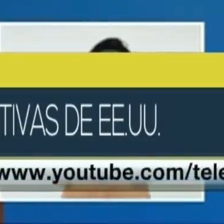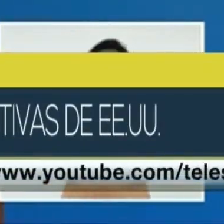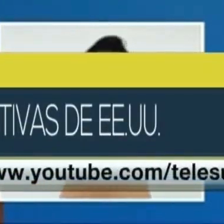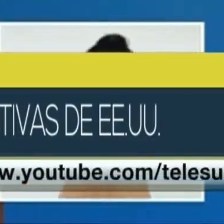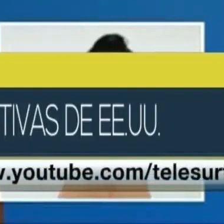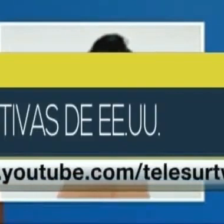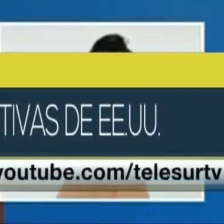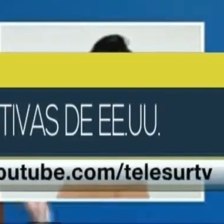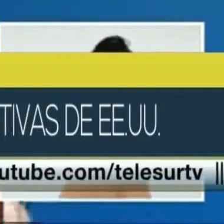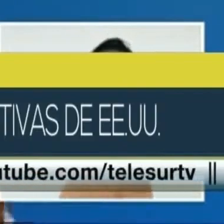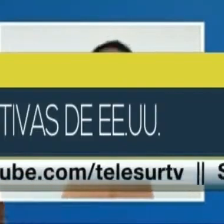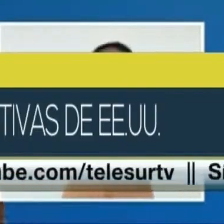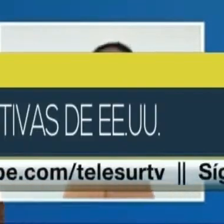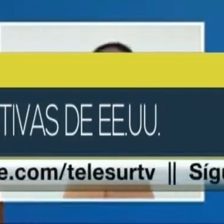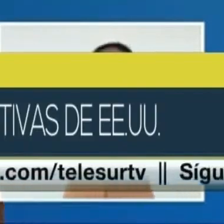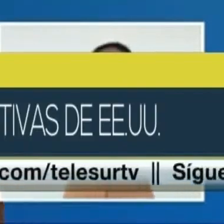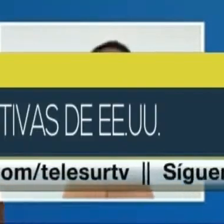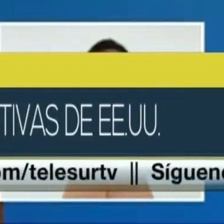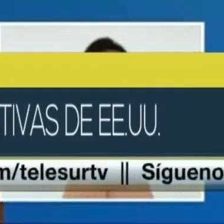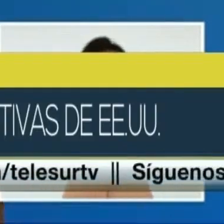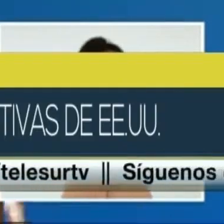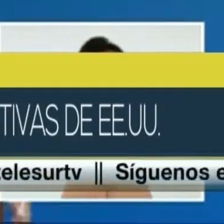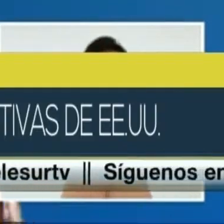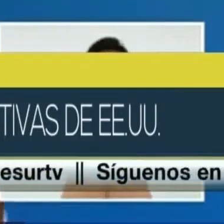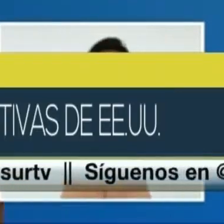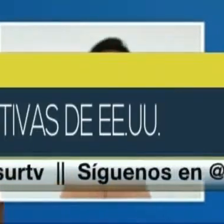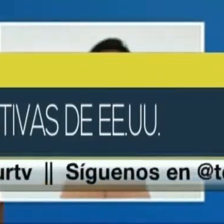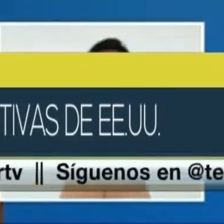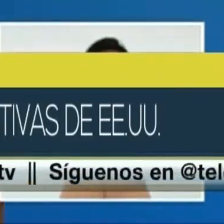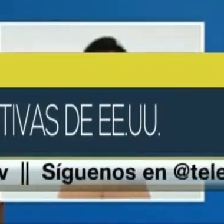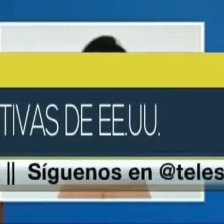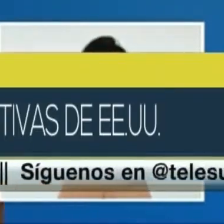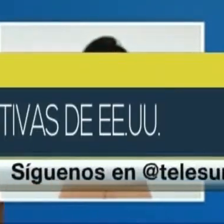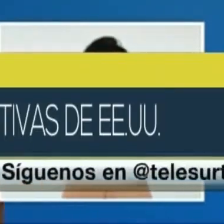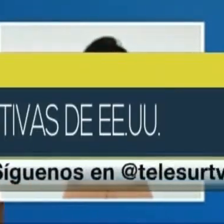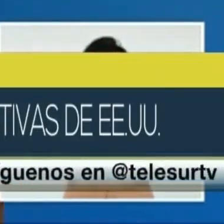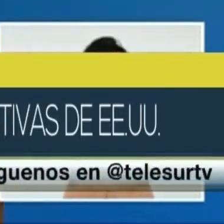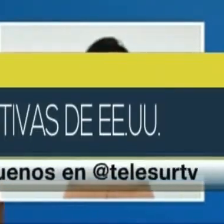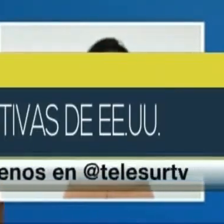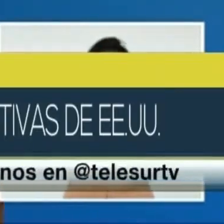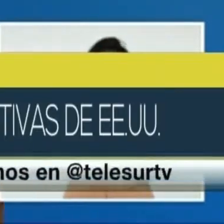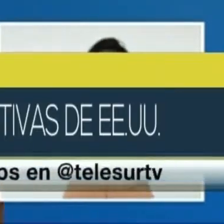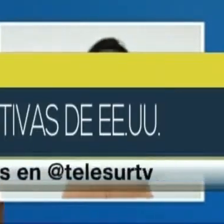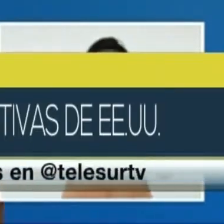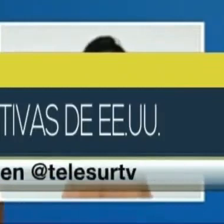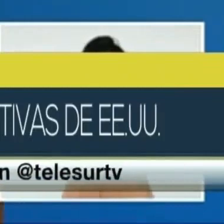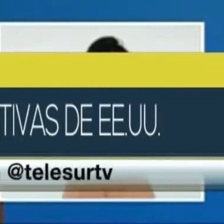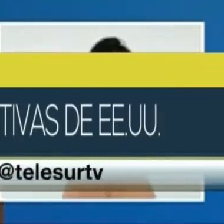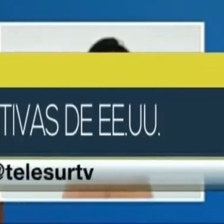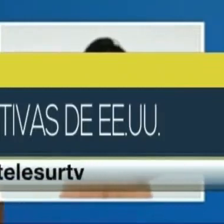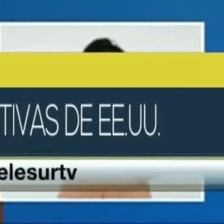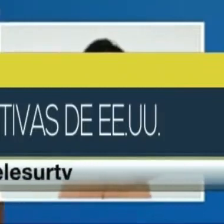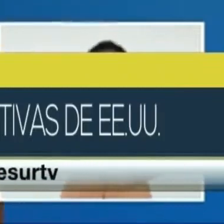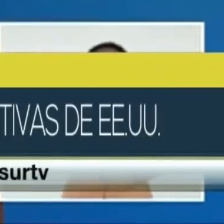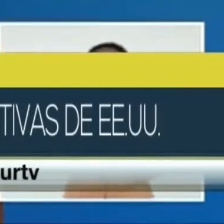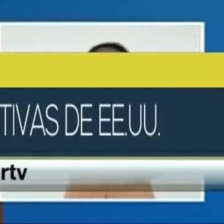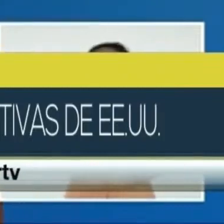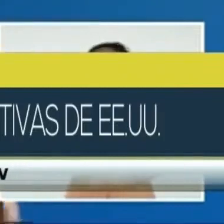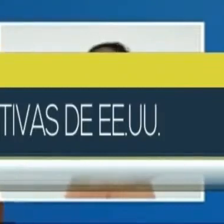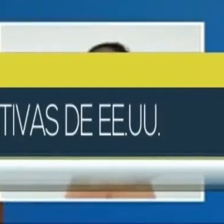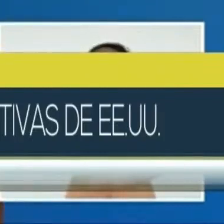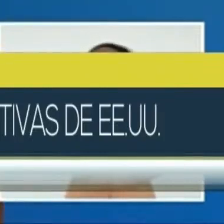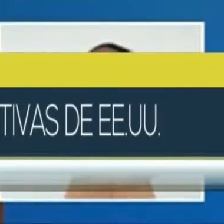Blanca. De manera que si lo que busca el gobierno de los Estados Unidos es un